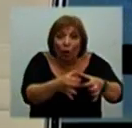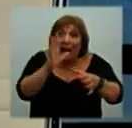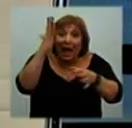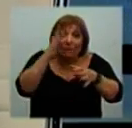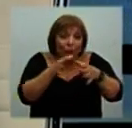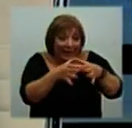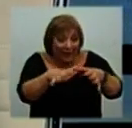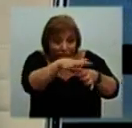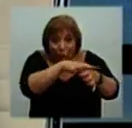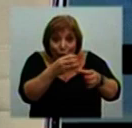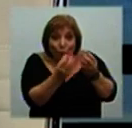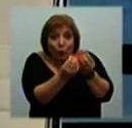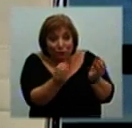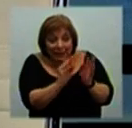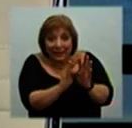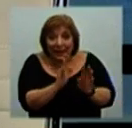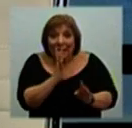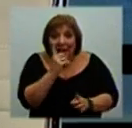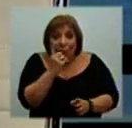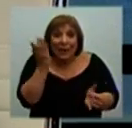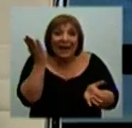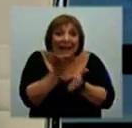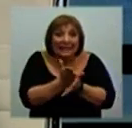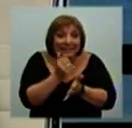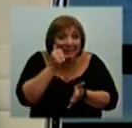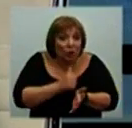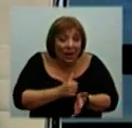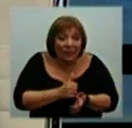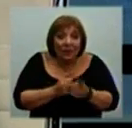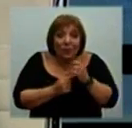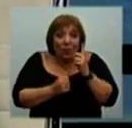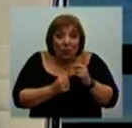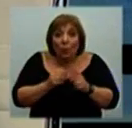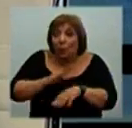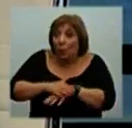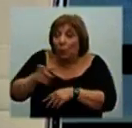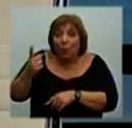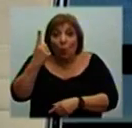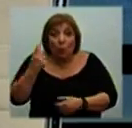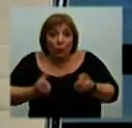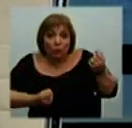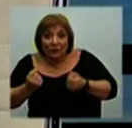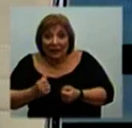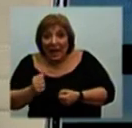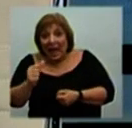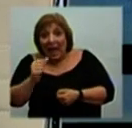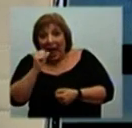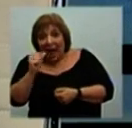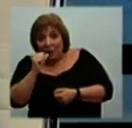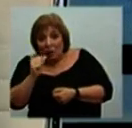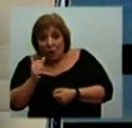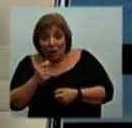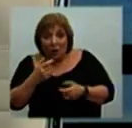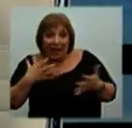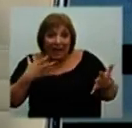del país que tiene un lesionado producto de que un conductor alcoholizado los lesiona en un sinestro de tránsito